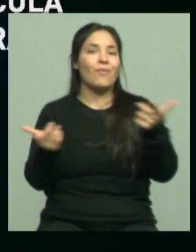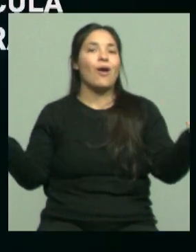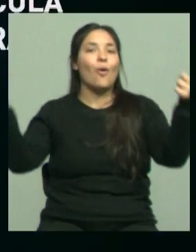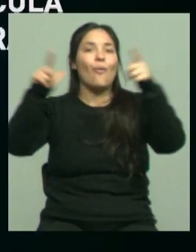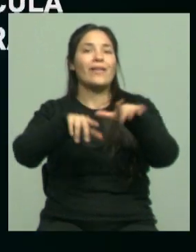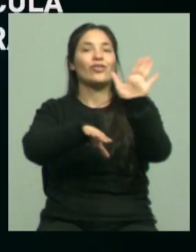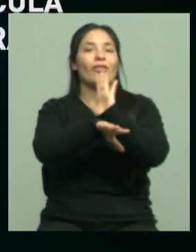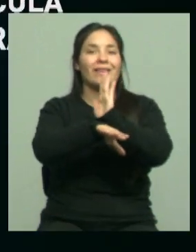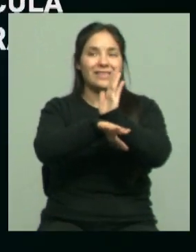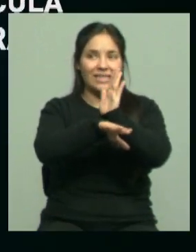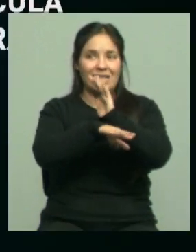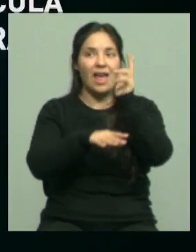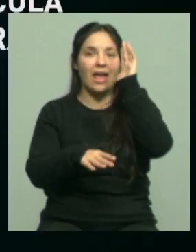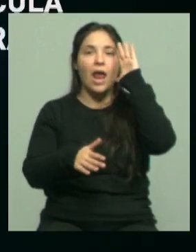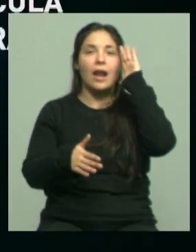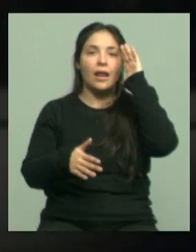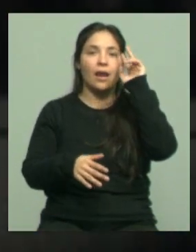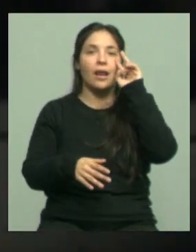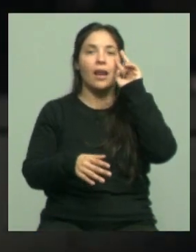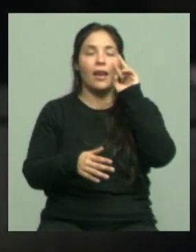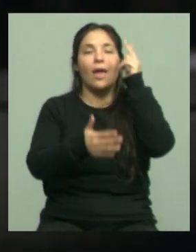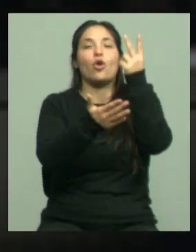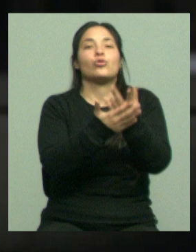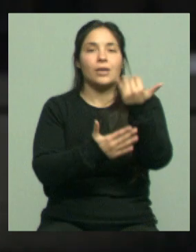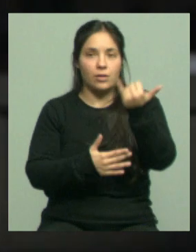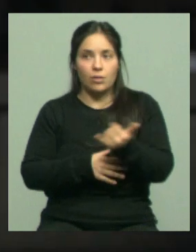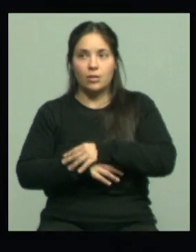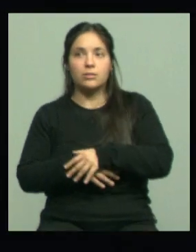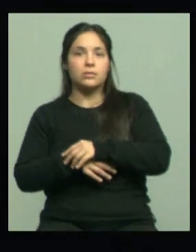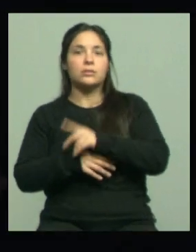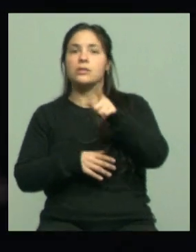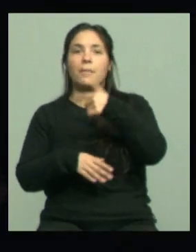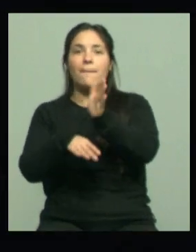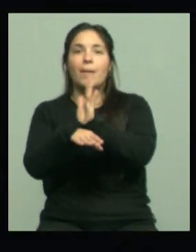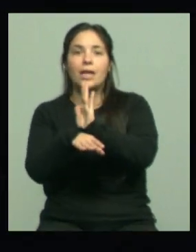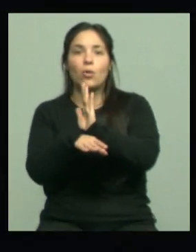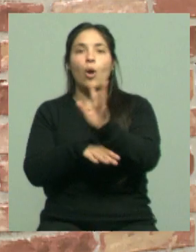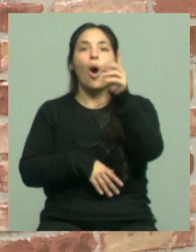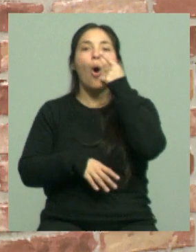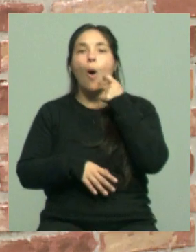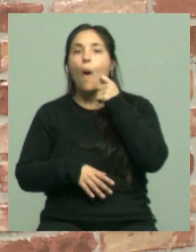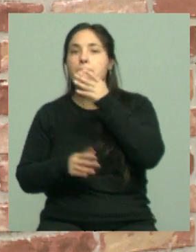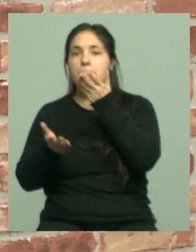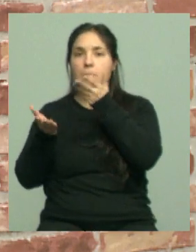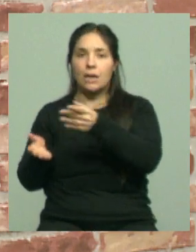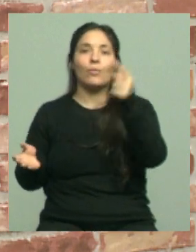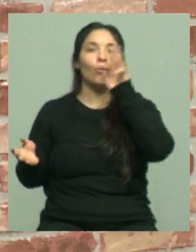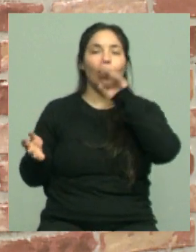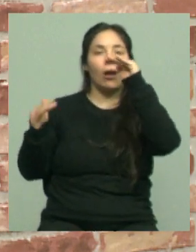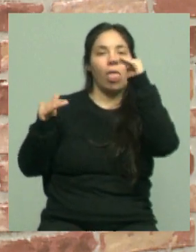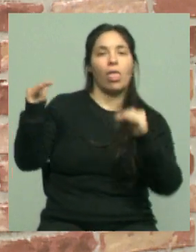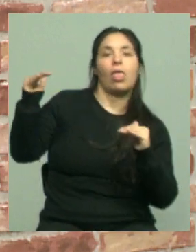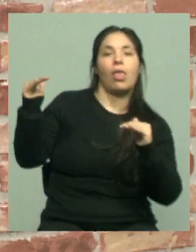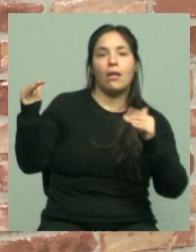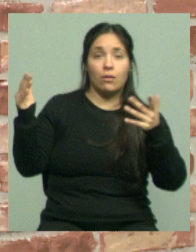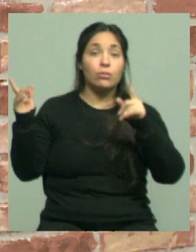que se hacen series pensando en personajes masculinos, sí. las mujeres están relegadas, e incluso las mujeres